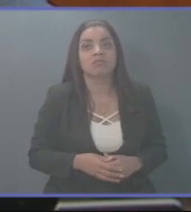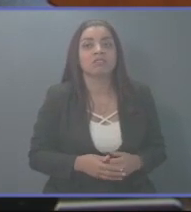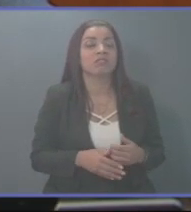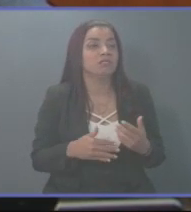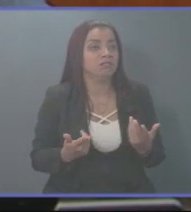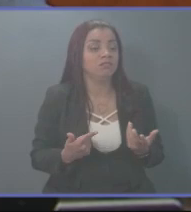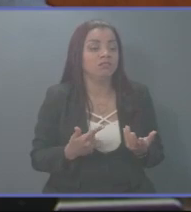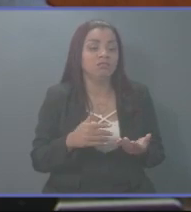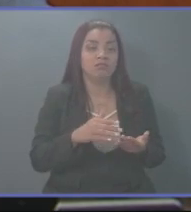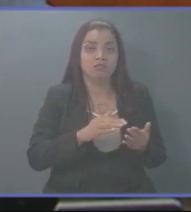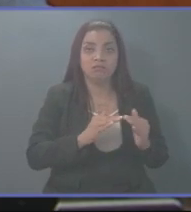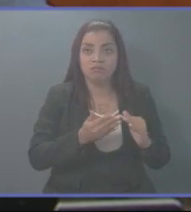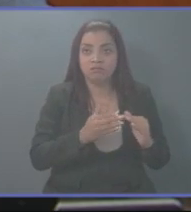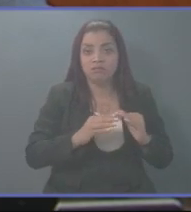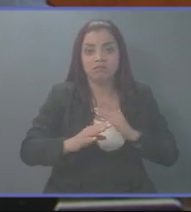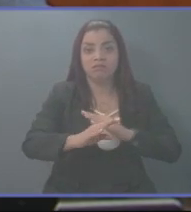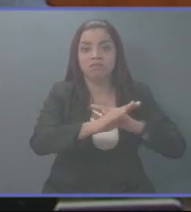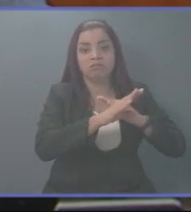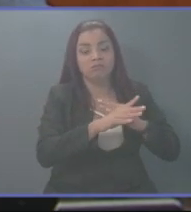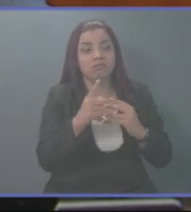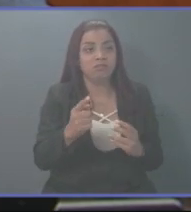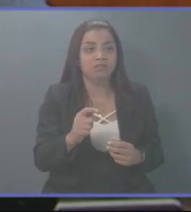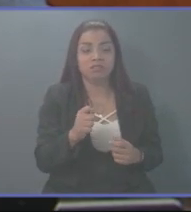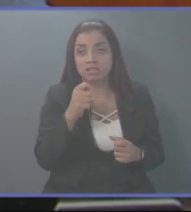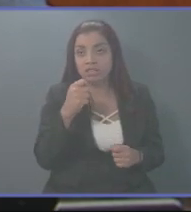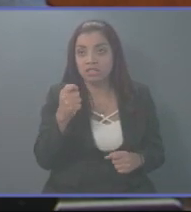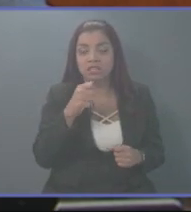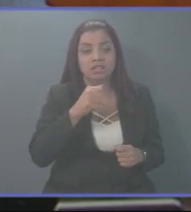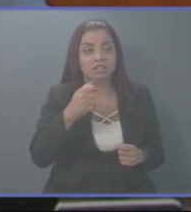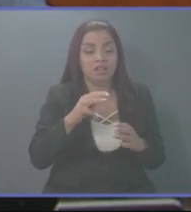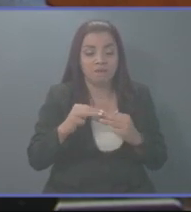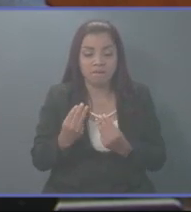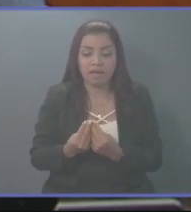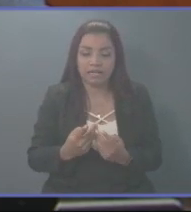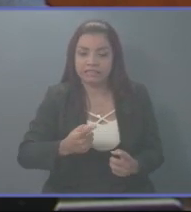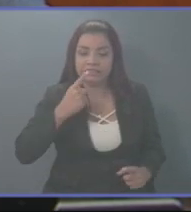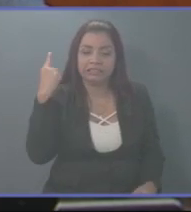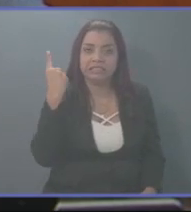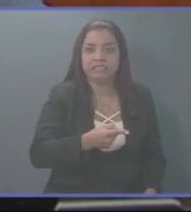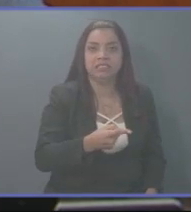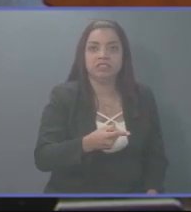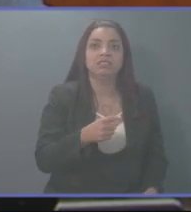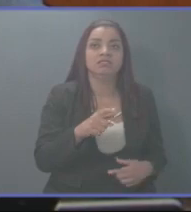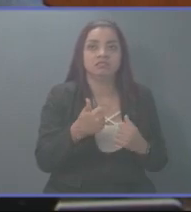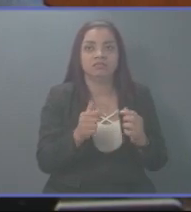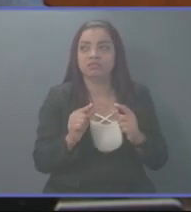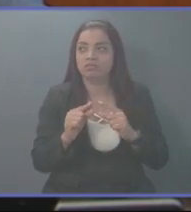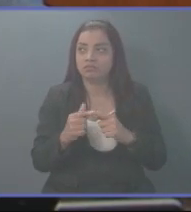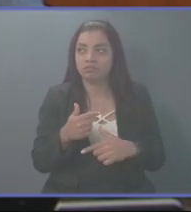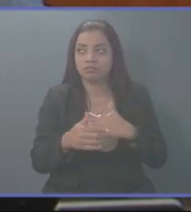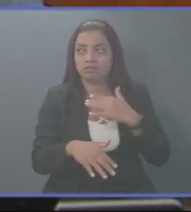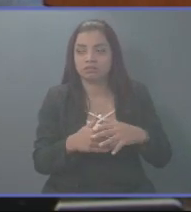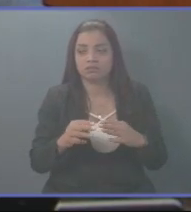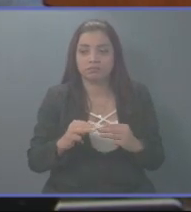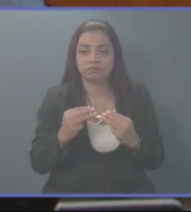ser protegidos contra el reclutamiento forzado por parte de las pandillas o maras u otras agrupaciones